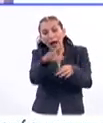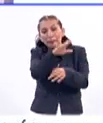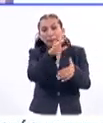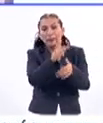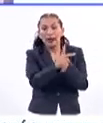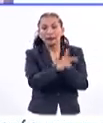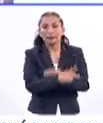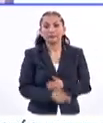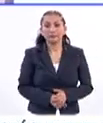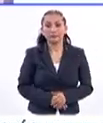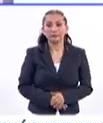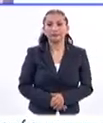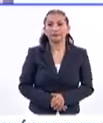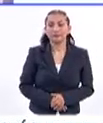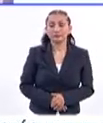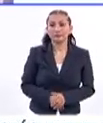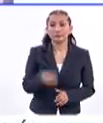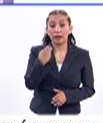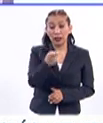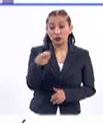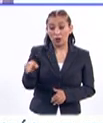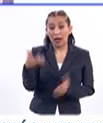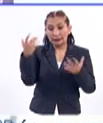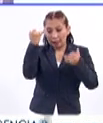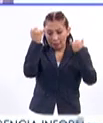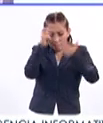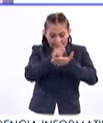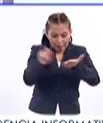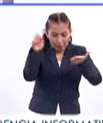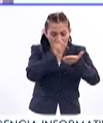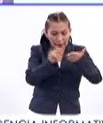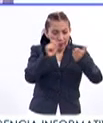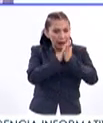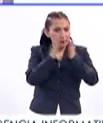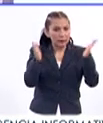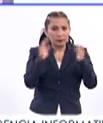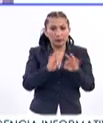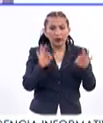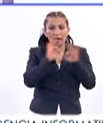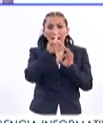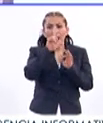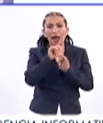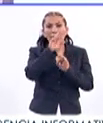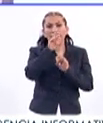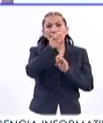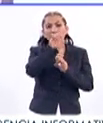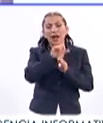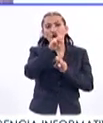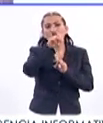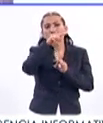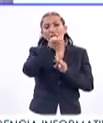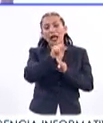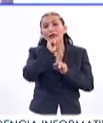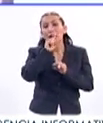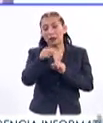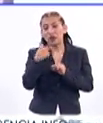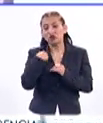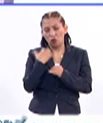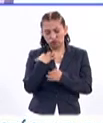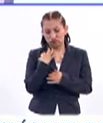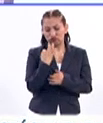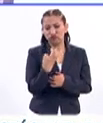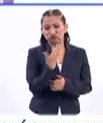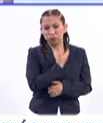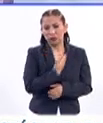universales. Y obviamente eso lo llevó no solo a escribir obras monumentales como La raza cósmica, sino que también se postuló incluso para